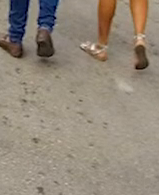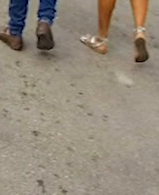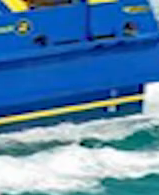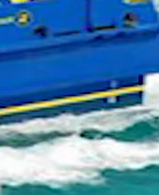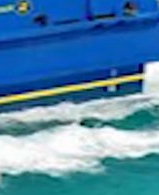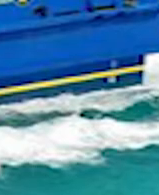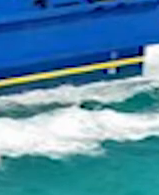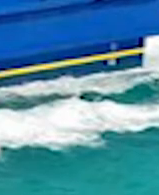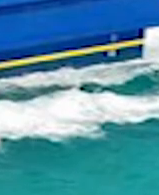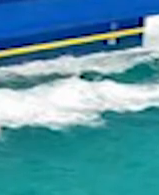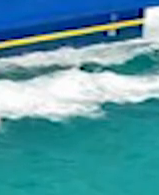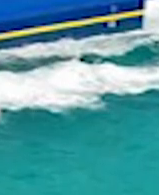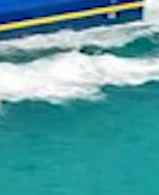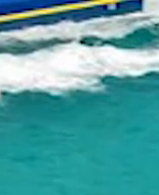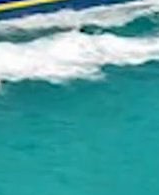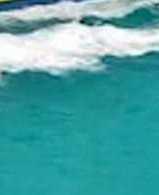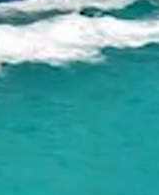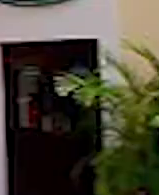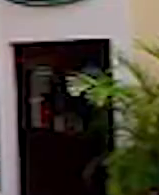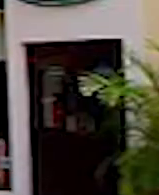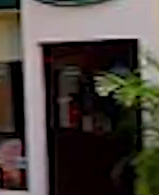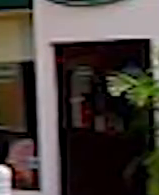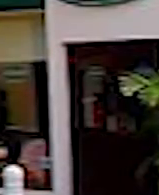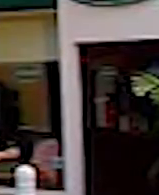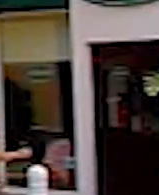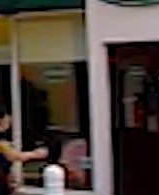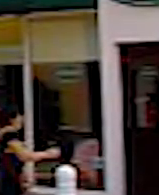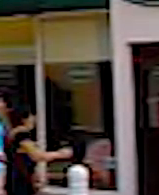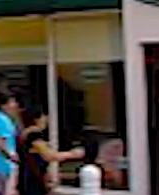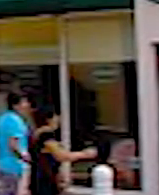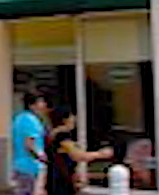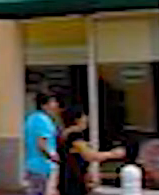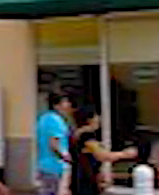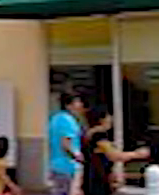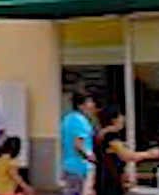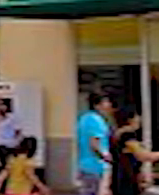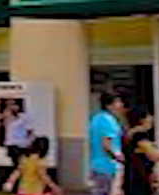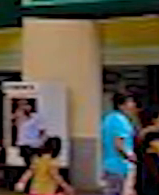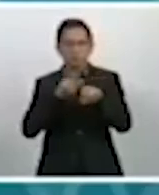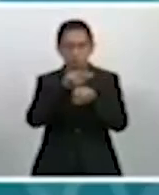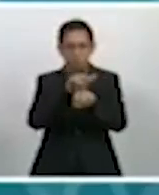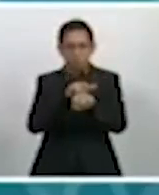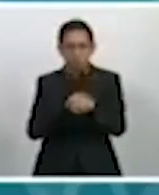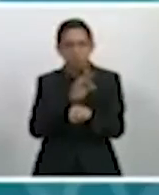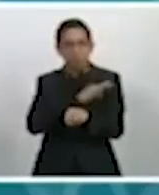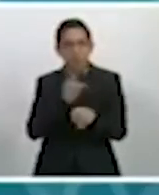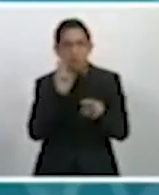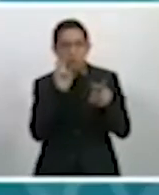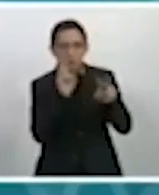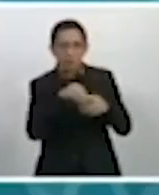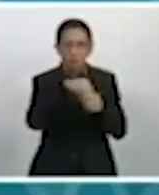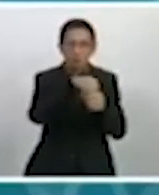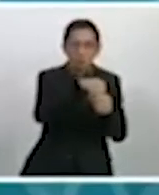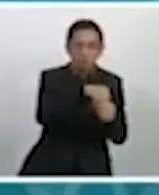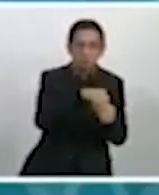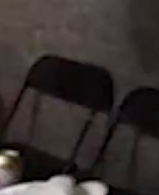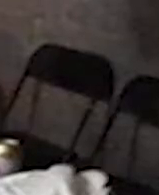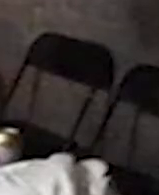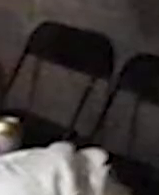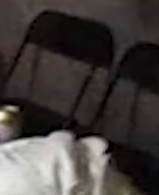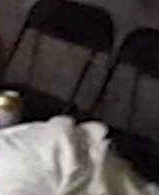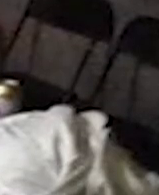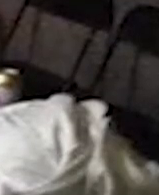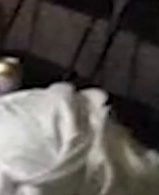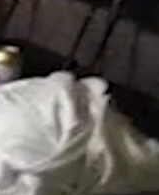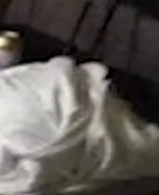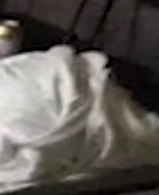mercados, ferries y embarcaciones y establecimientos comerciales de manera especial.